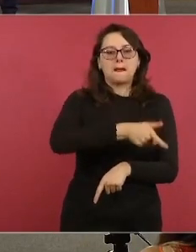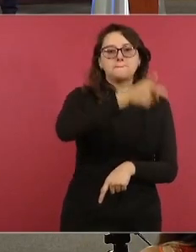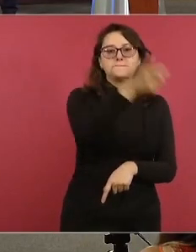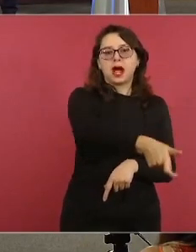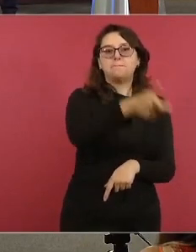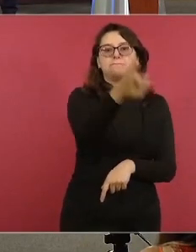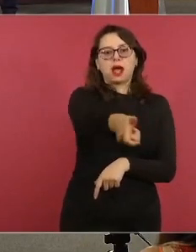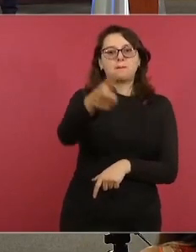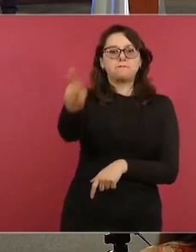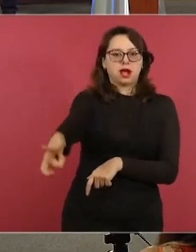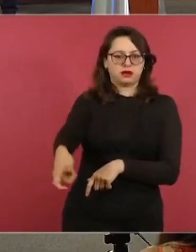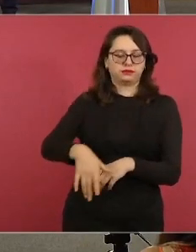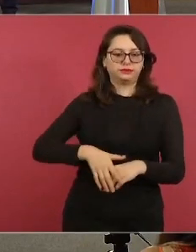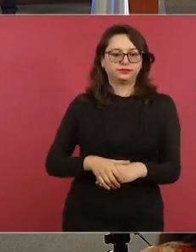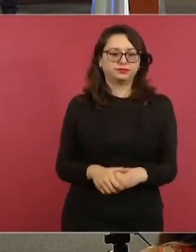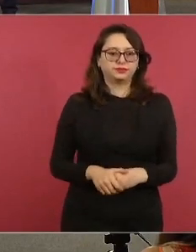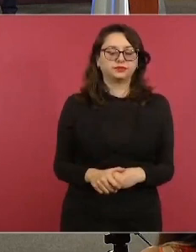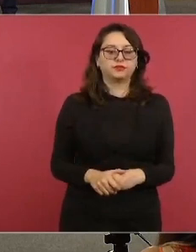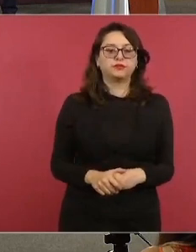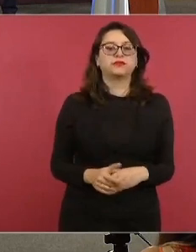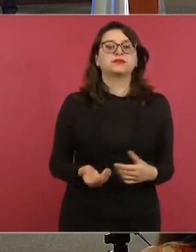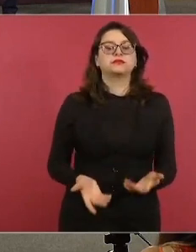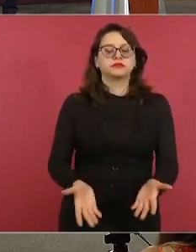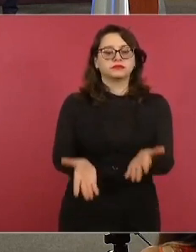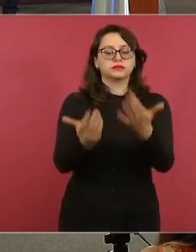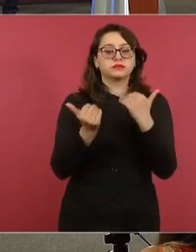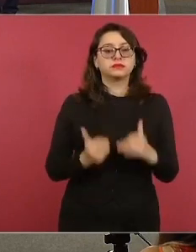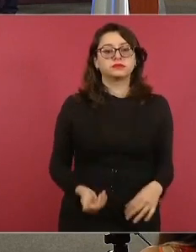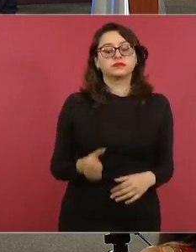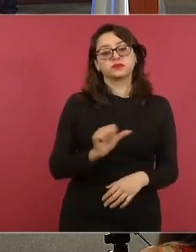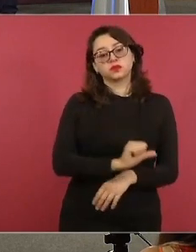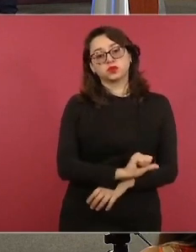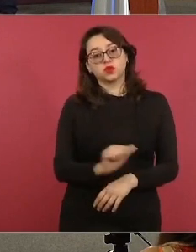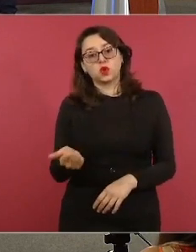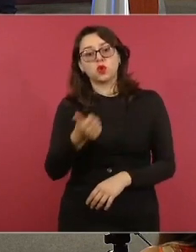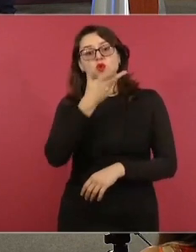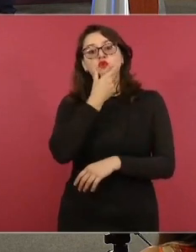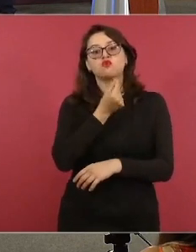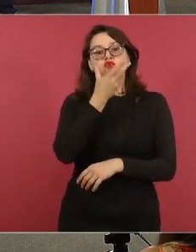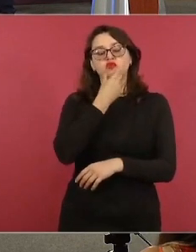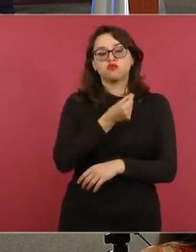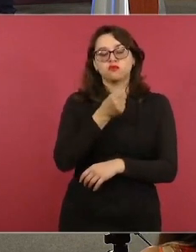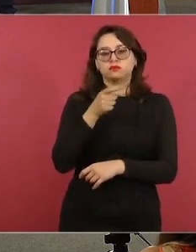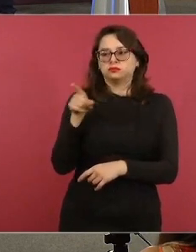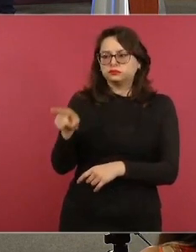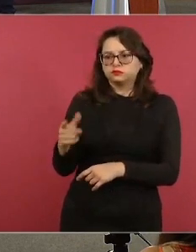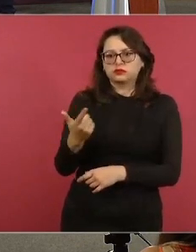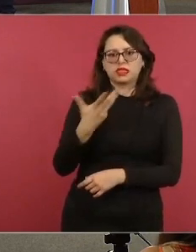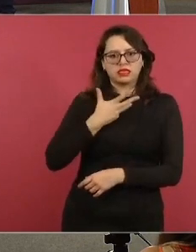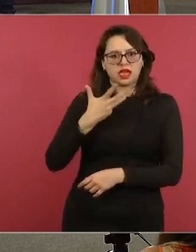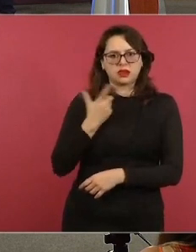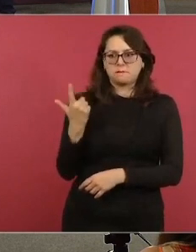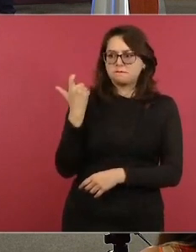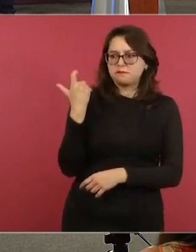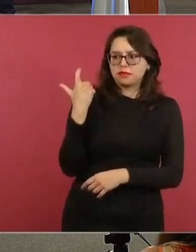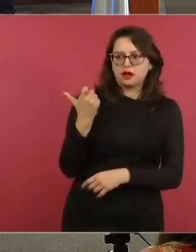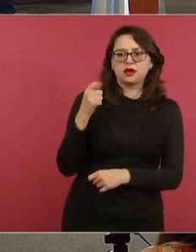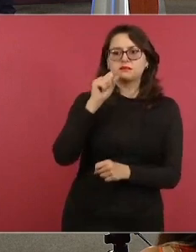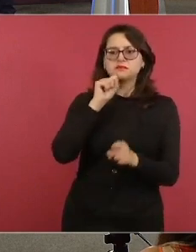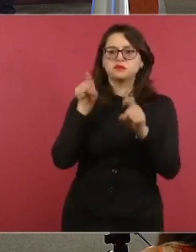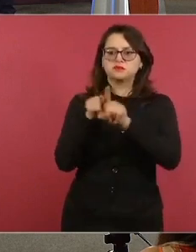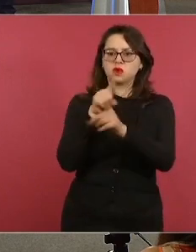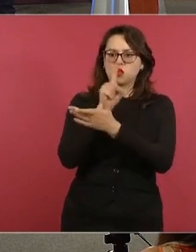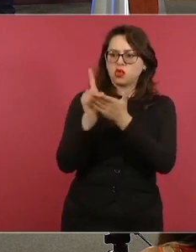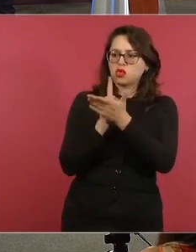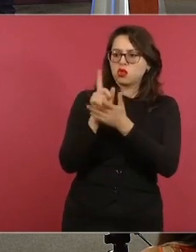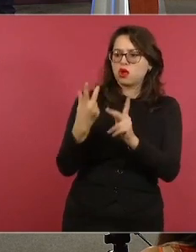la detención de José arma n él fue detenido en flagrancia por portación de arma de fuego y delitos contra la salud en Tehuacán Puebla